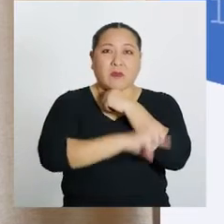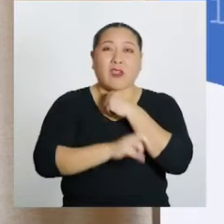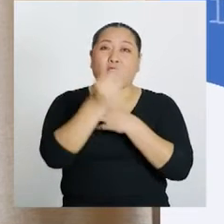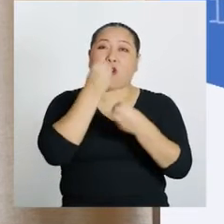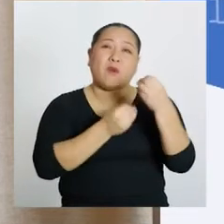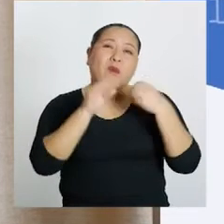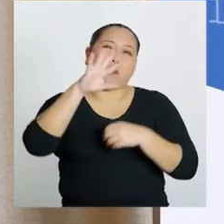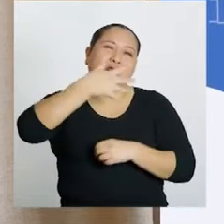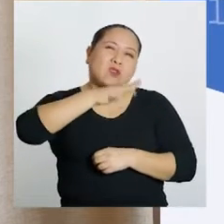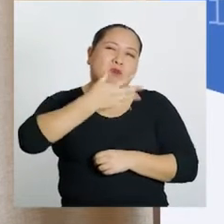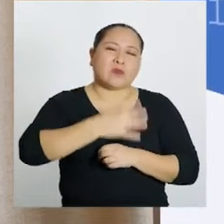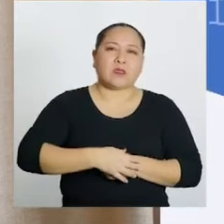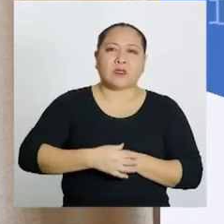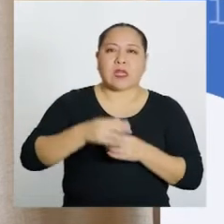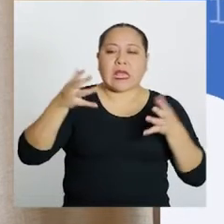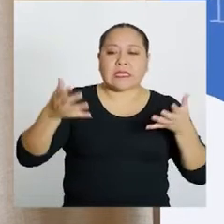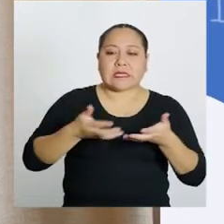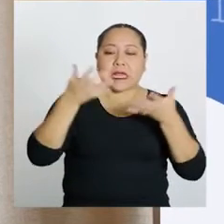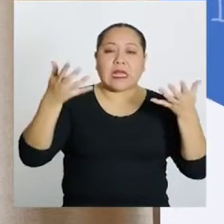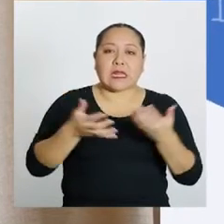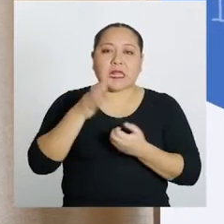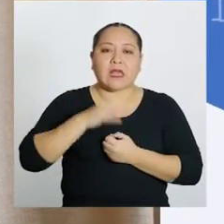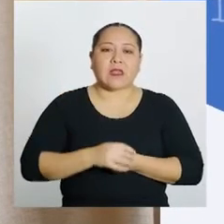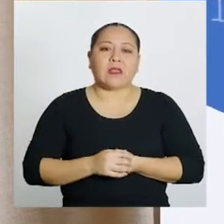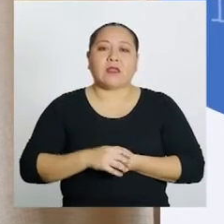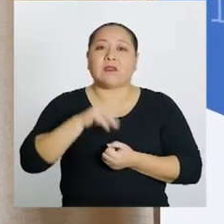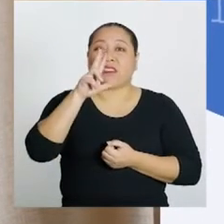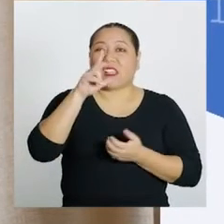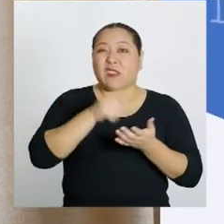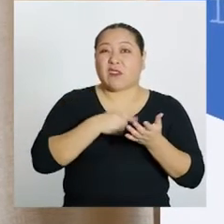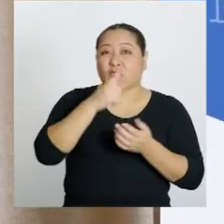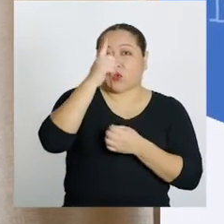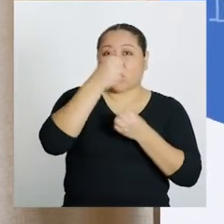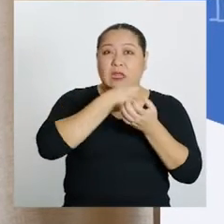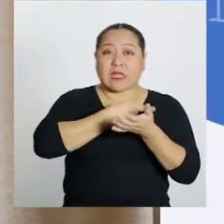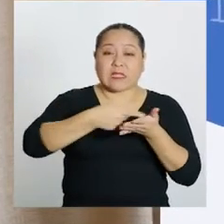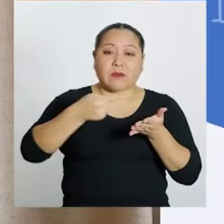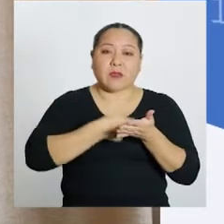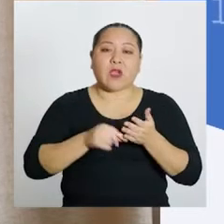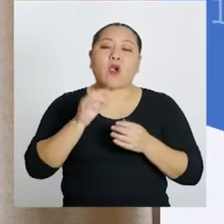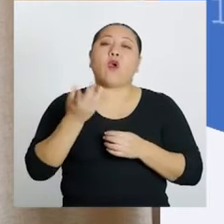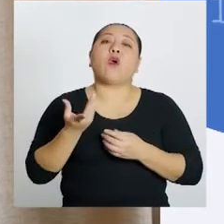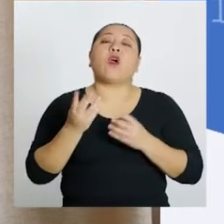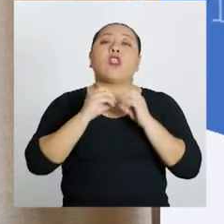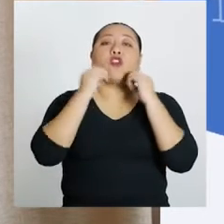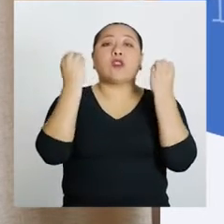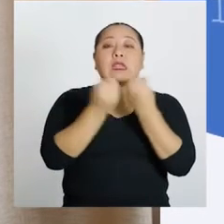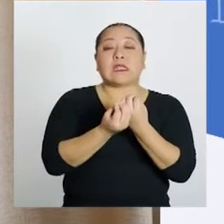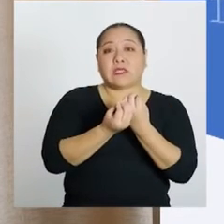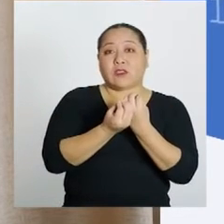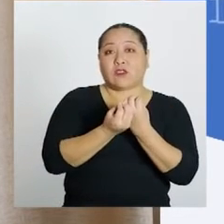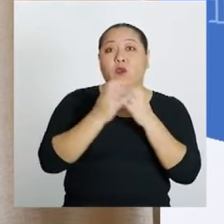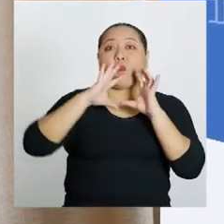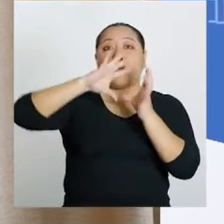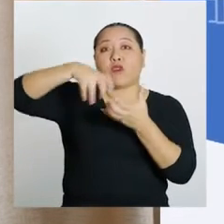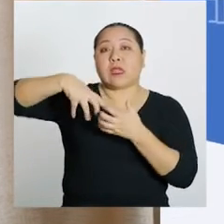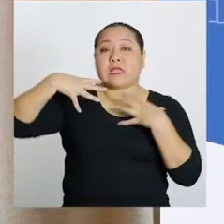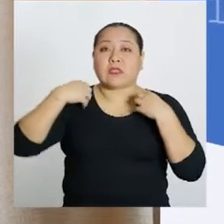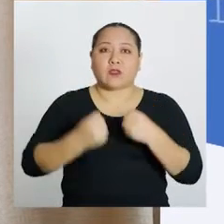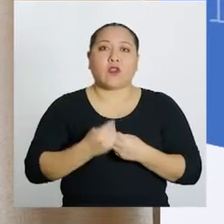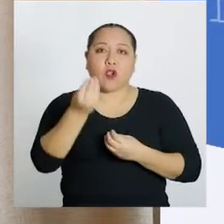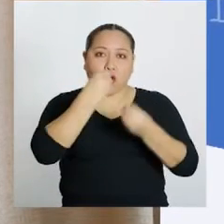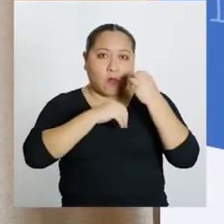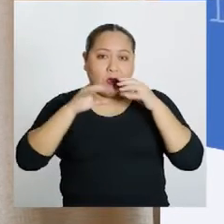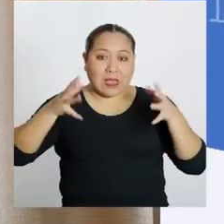consumo promedio de ensalada de verduras es de 3 veces por semana, cuando la Organización Mundial de la Salud nos recomienda que su consumo debería